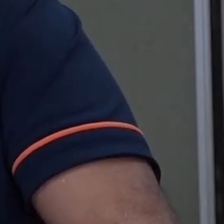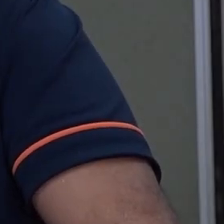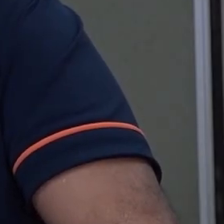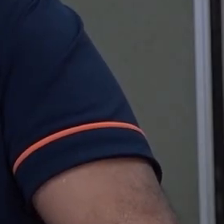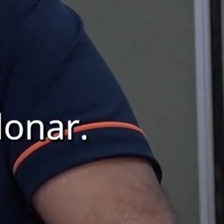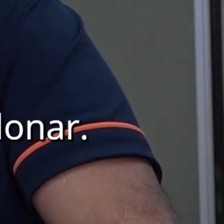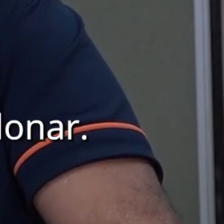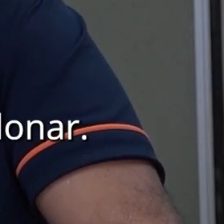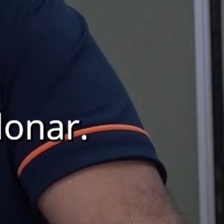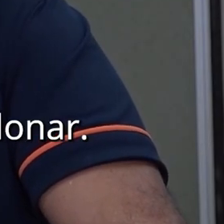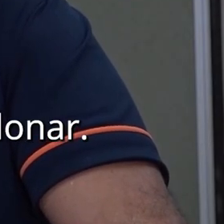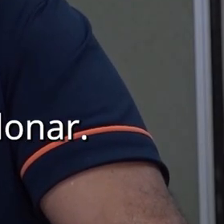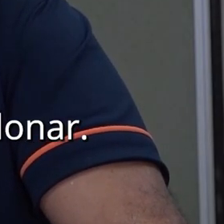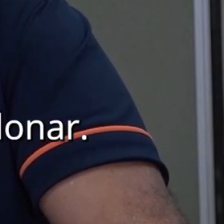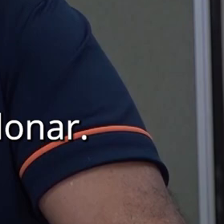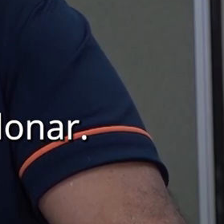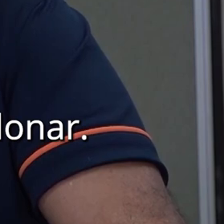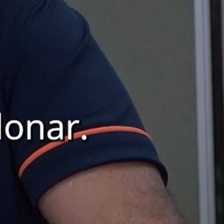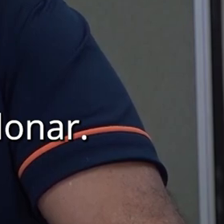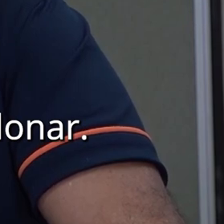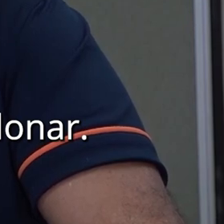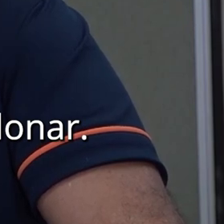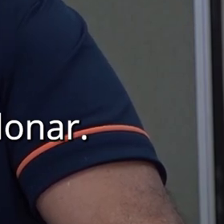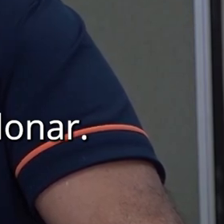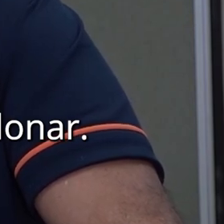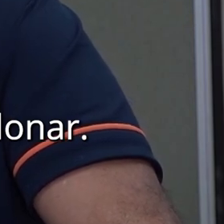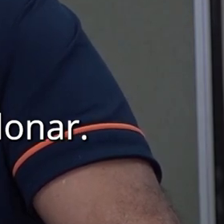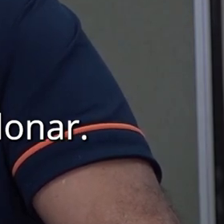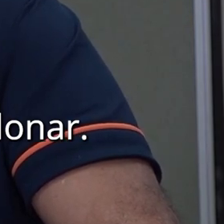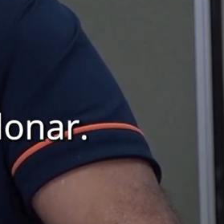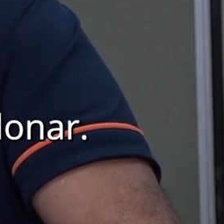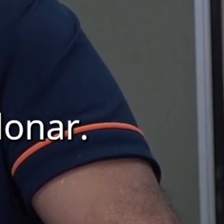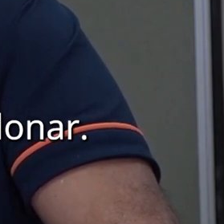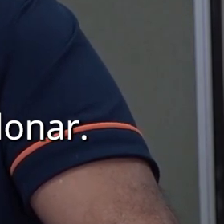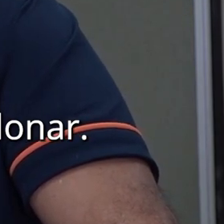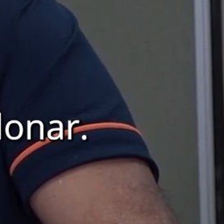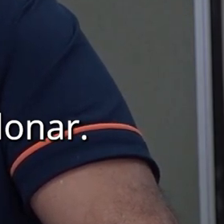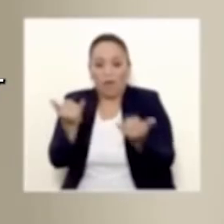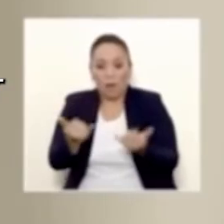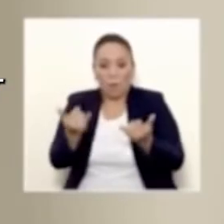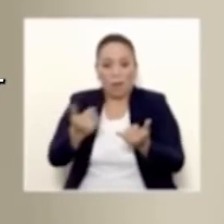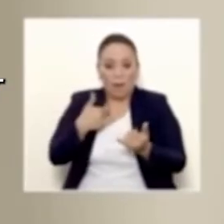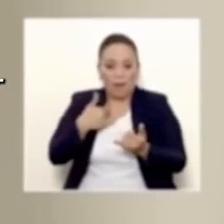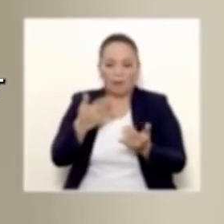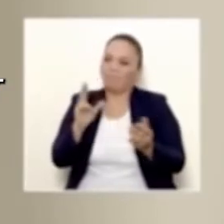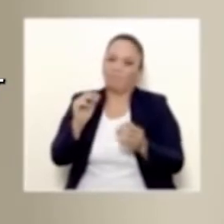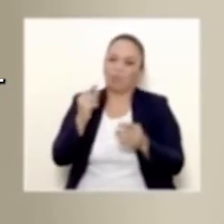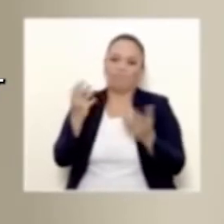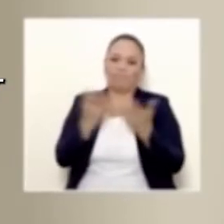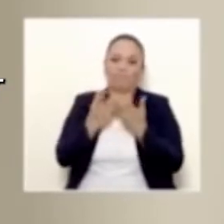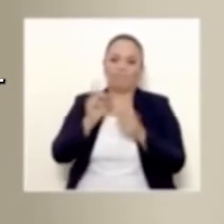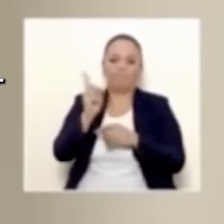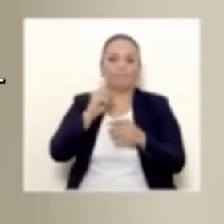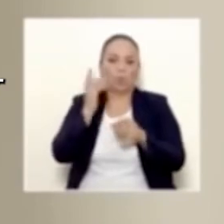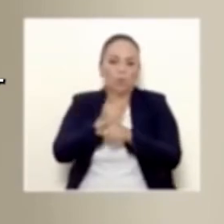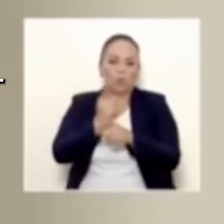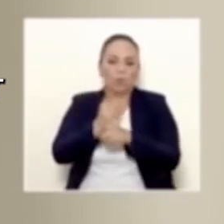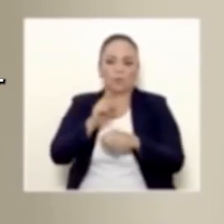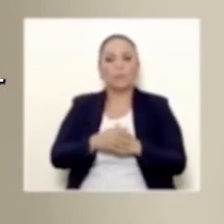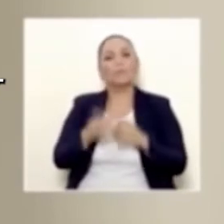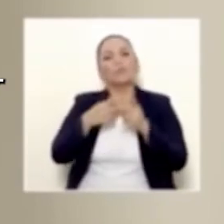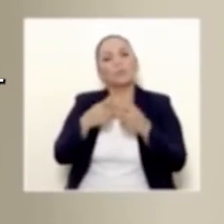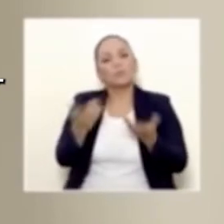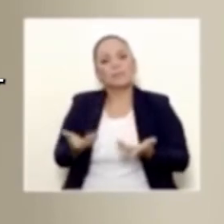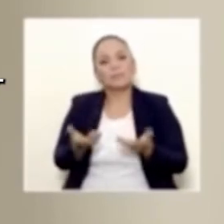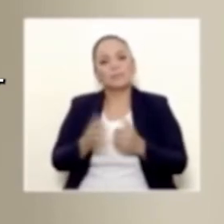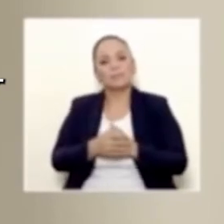nacional, el seguir preparándonos es un ejercicio que no podemos abandonar. Por eso es que no es simplemente volver